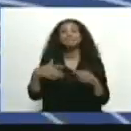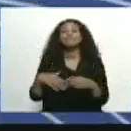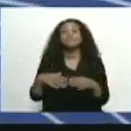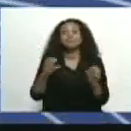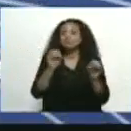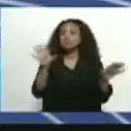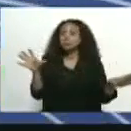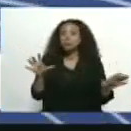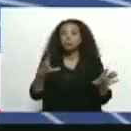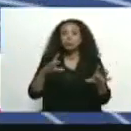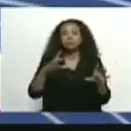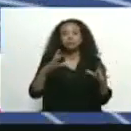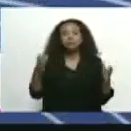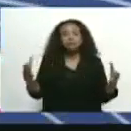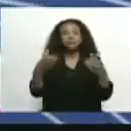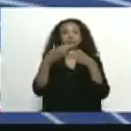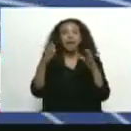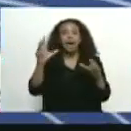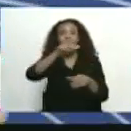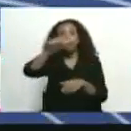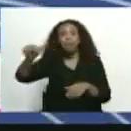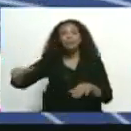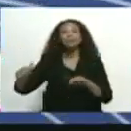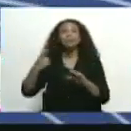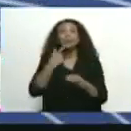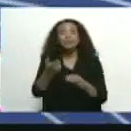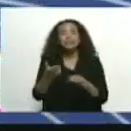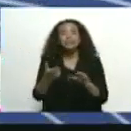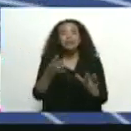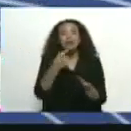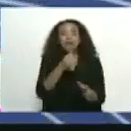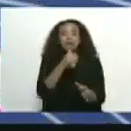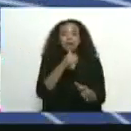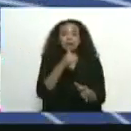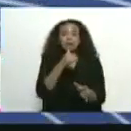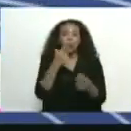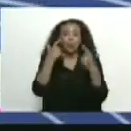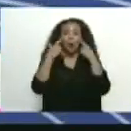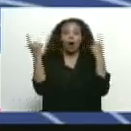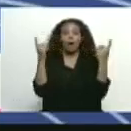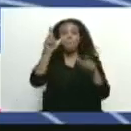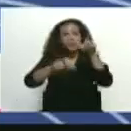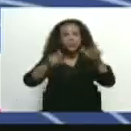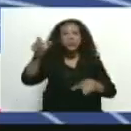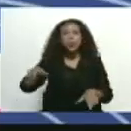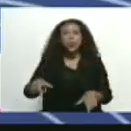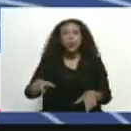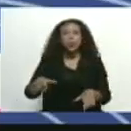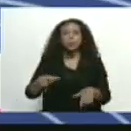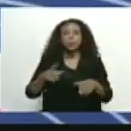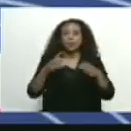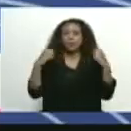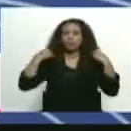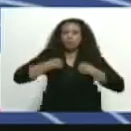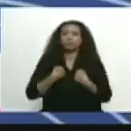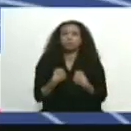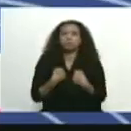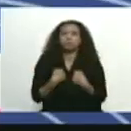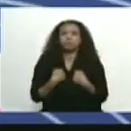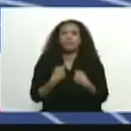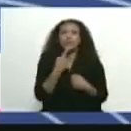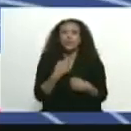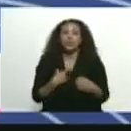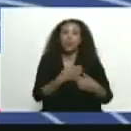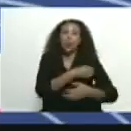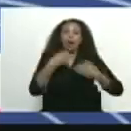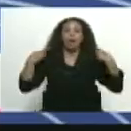en el poder mediático. También decirle, bueno, que cuando llegué aquí me han dicho varias personas que me quite el morral. Pero bueno, no nos